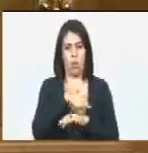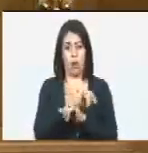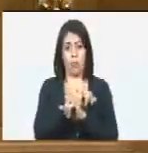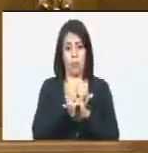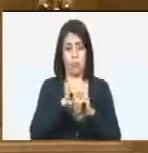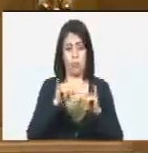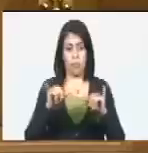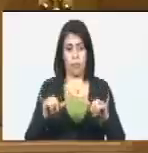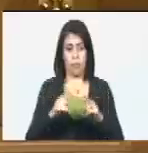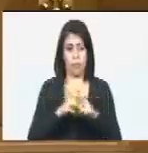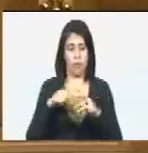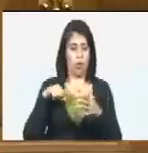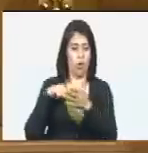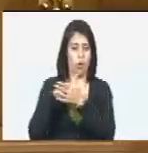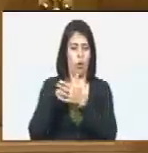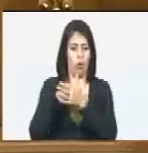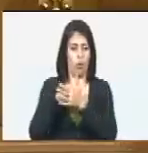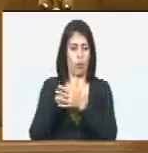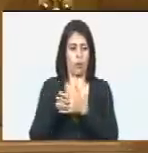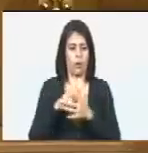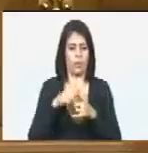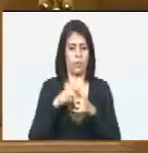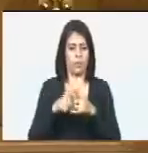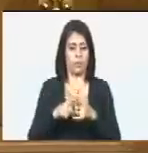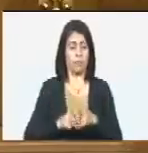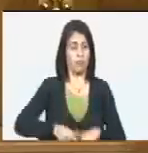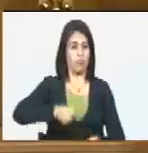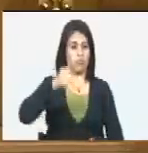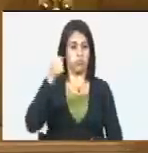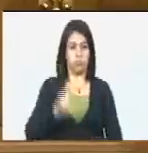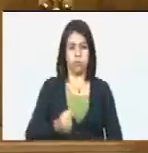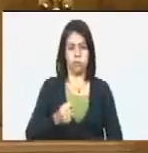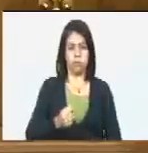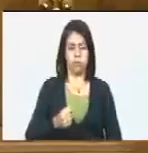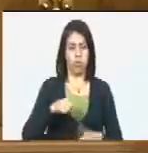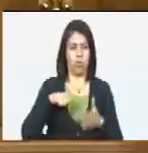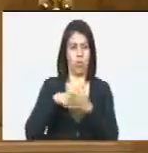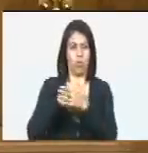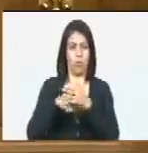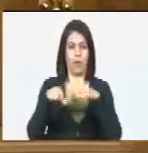golpe, ya estaban en la insurrección con golpe de Estado.